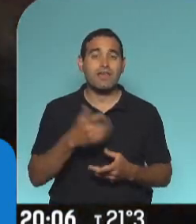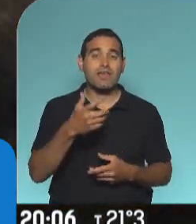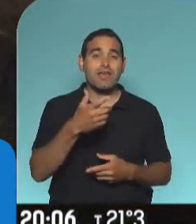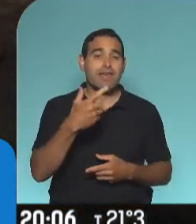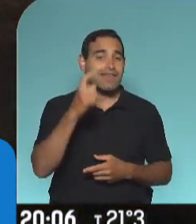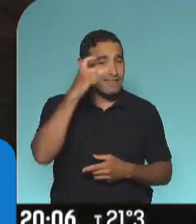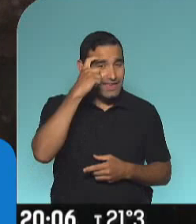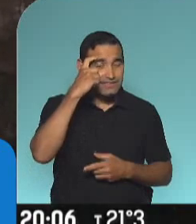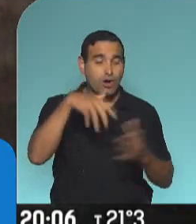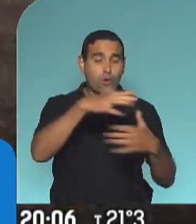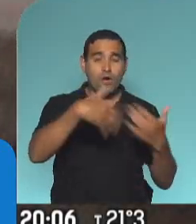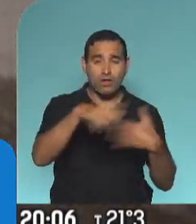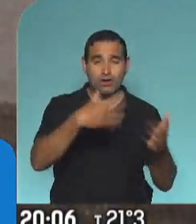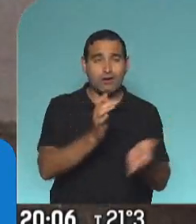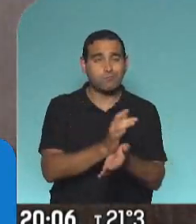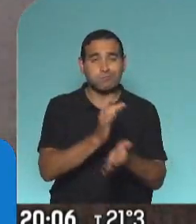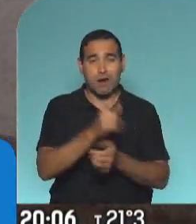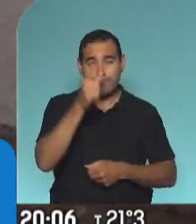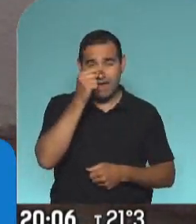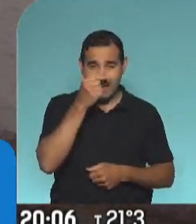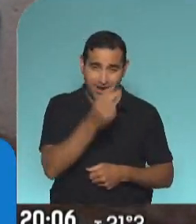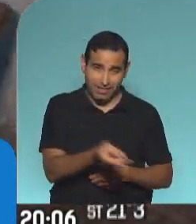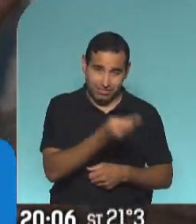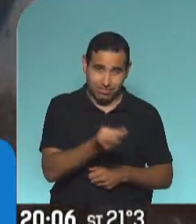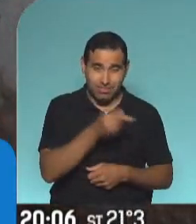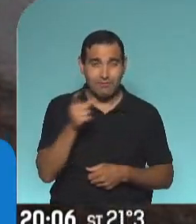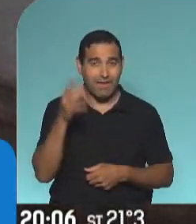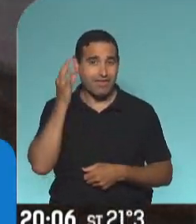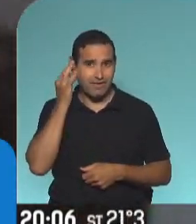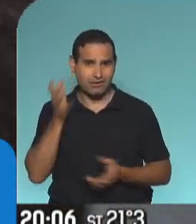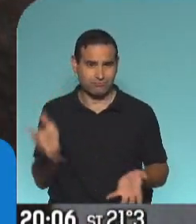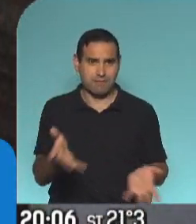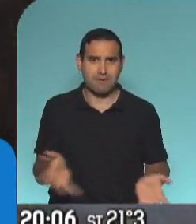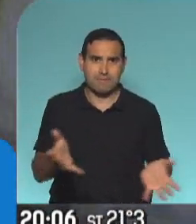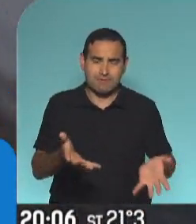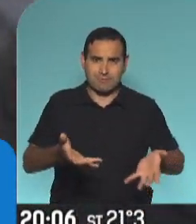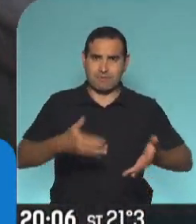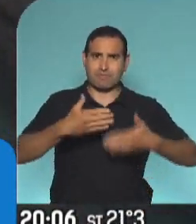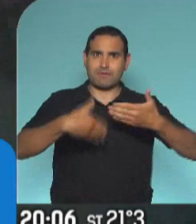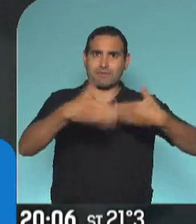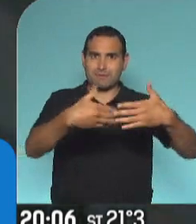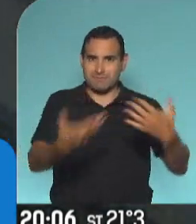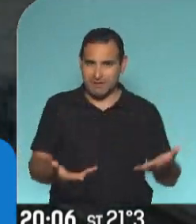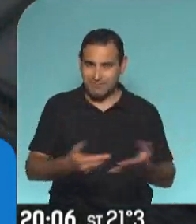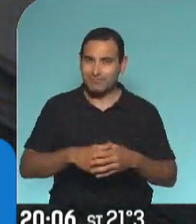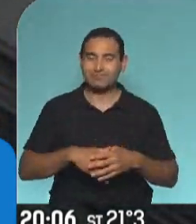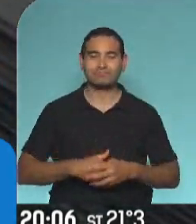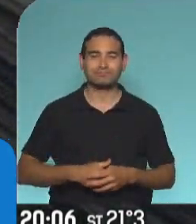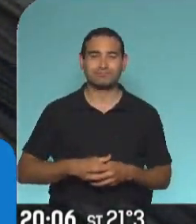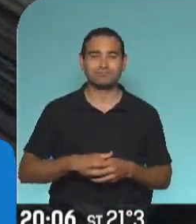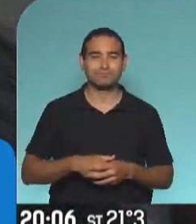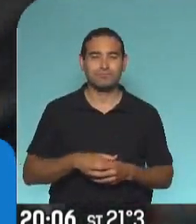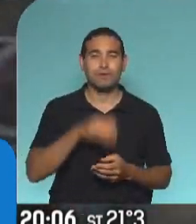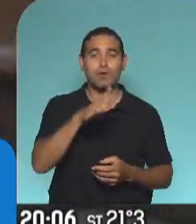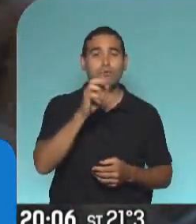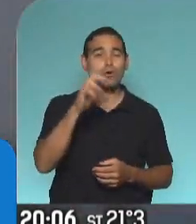maderas. Entonces, ha tenido jugadores argentinos de gran calidad, pero claro, nadie supera a Riedel. Claro, Borghi no jugó